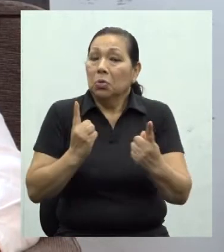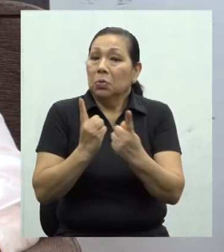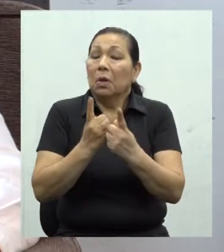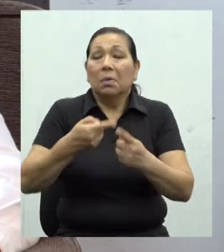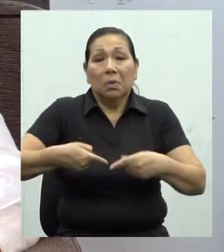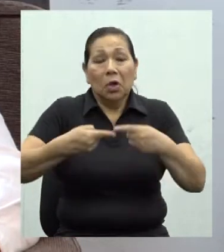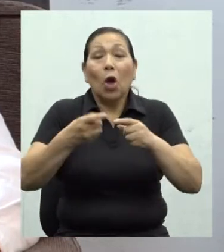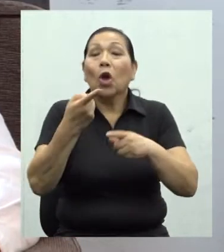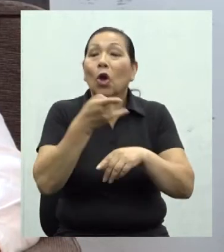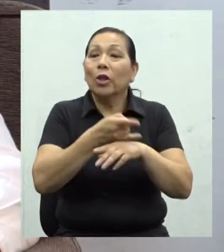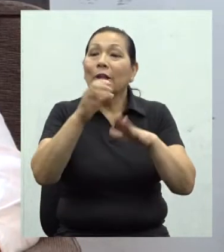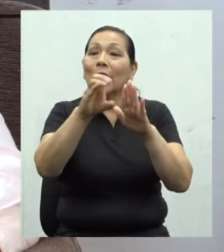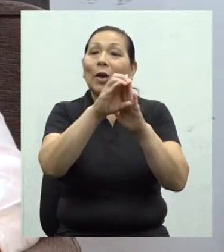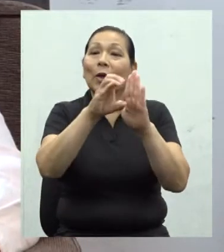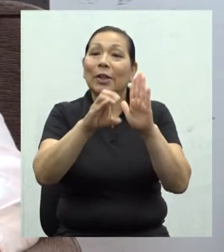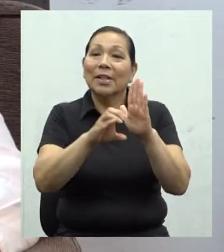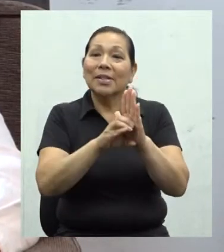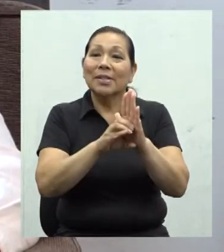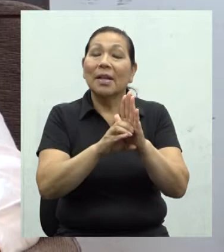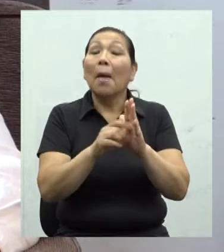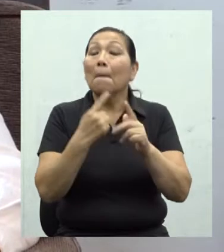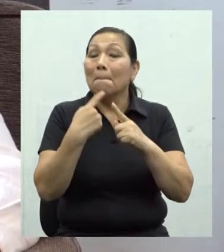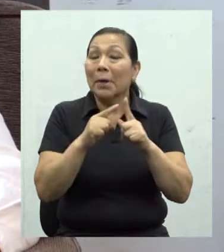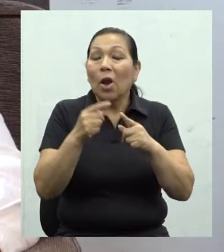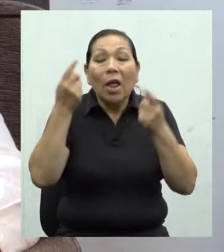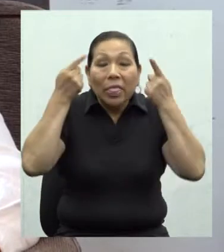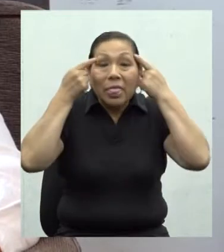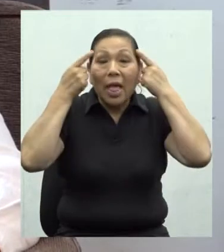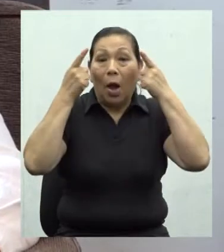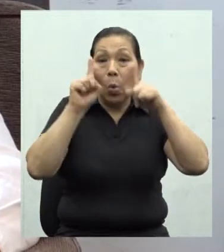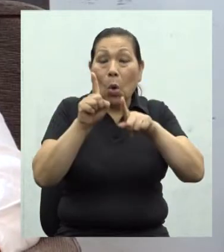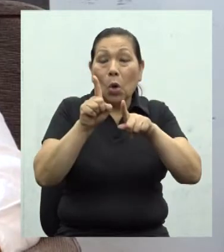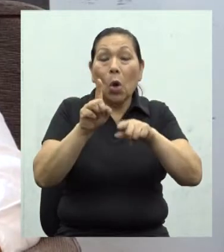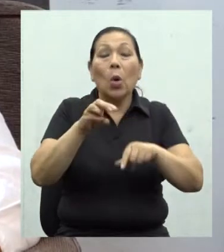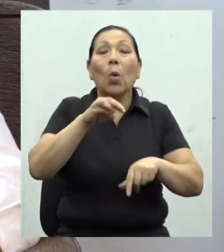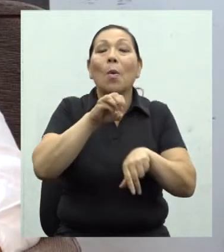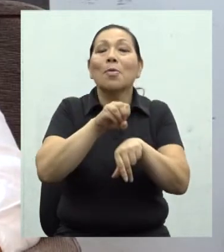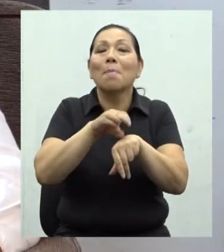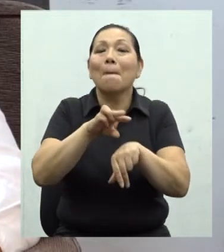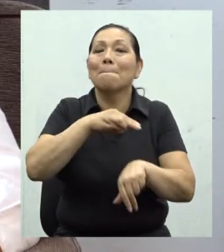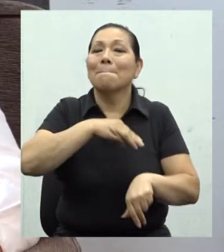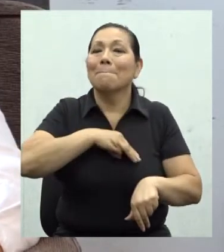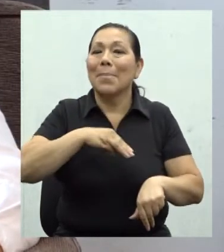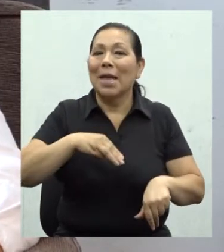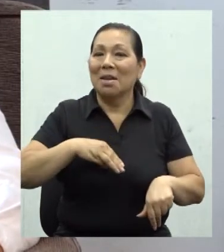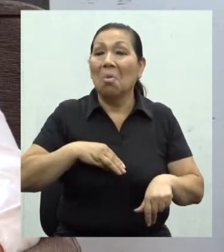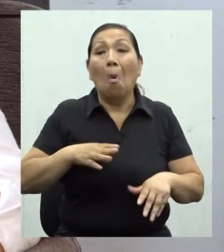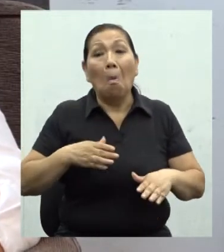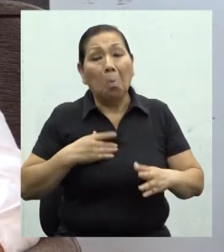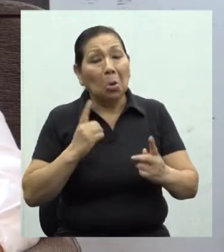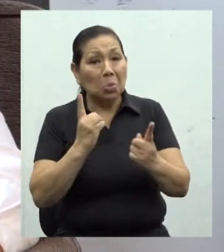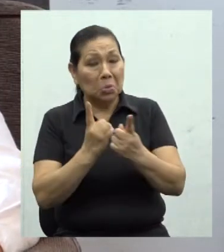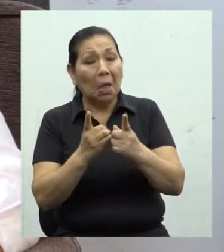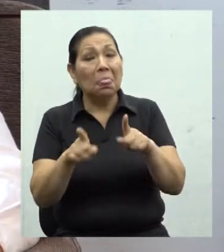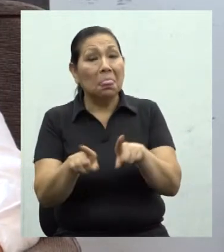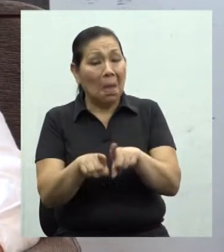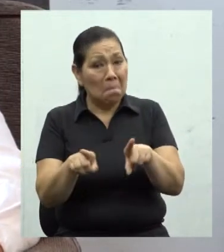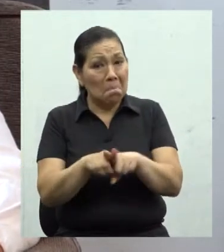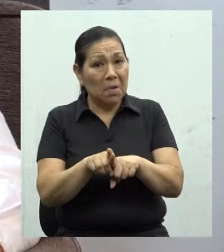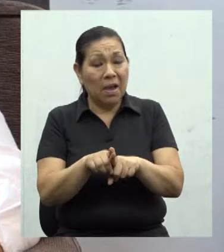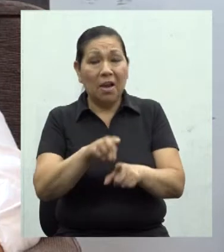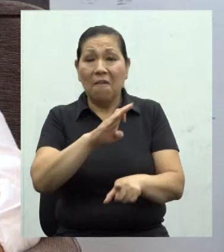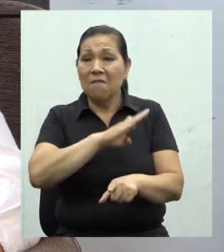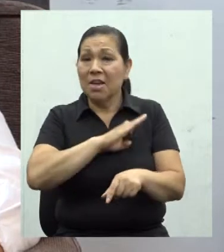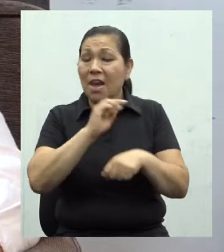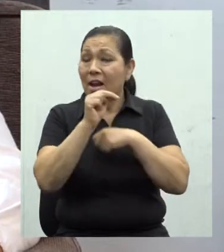una demanda de inconstitucionalidad. Él lo hará previo al acuerdo del Consejo de Ministros. Puede interponer también la demanda el